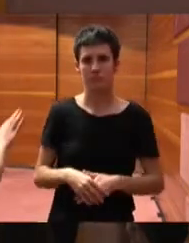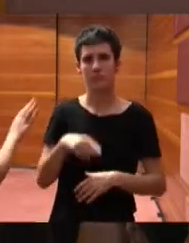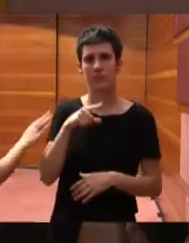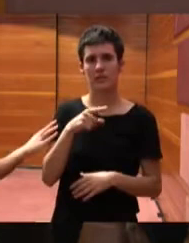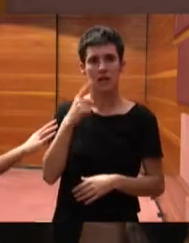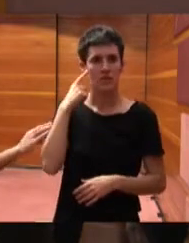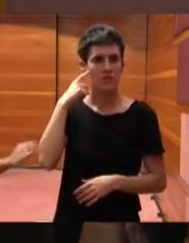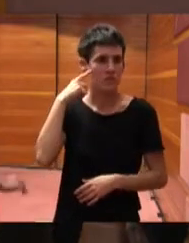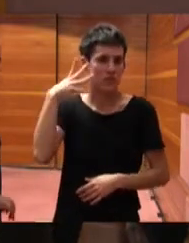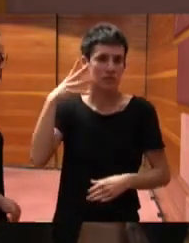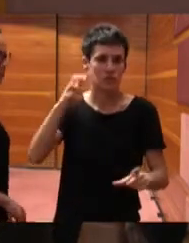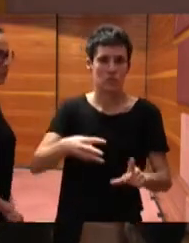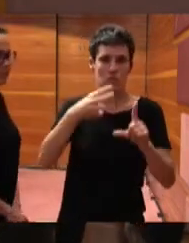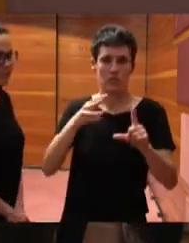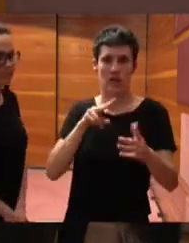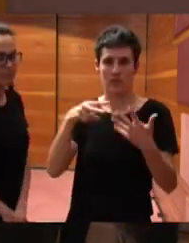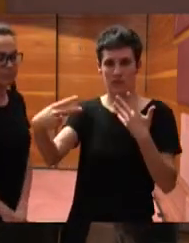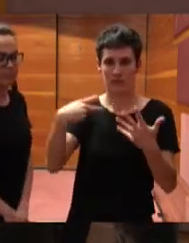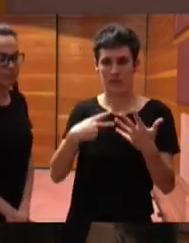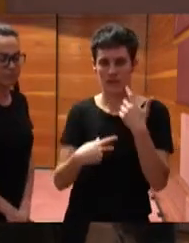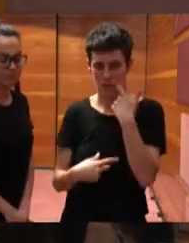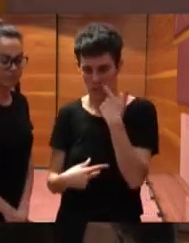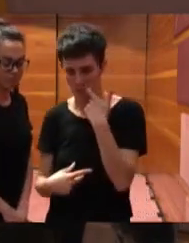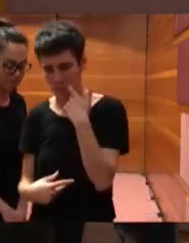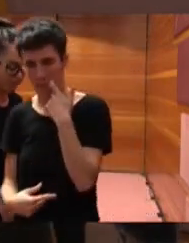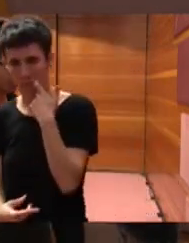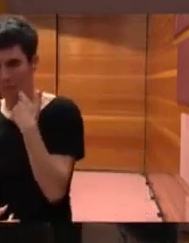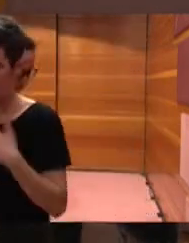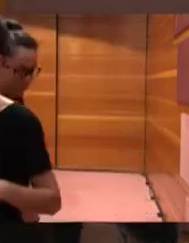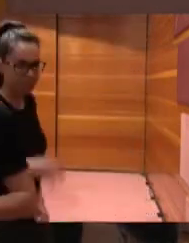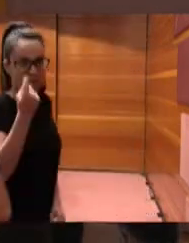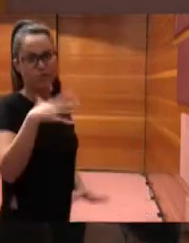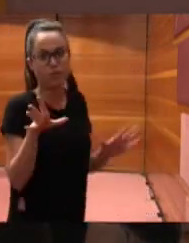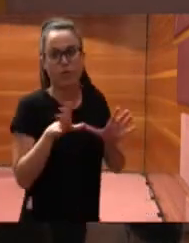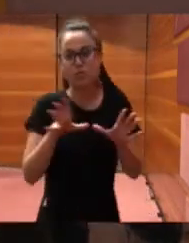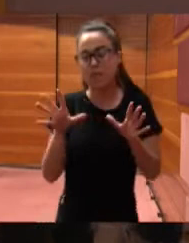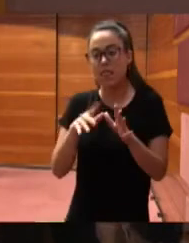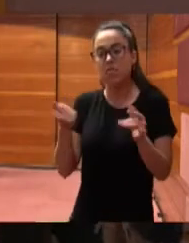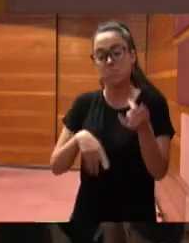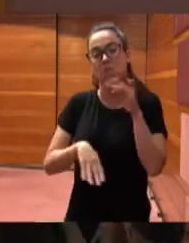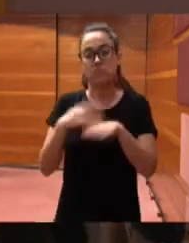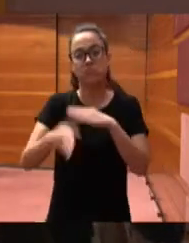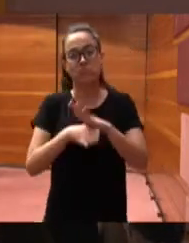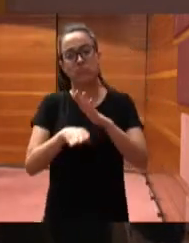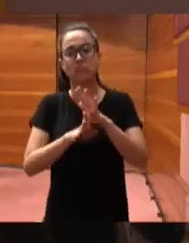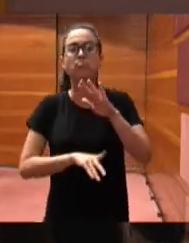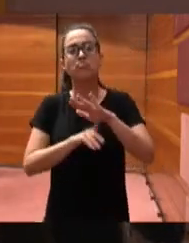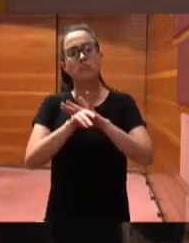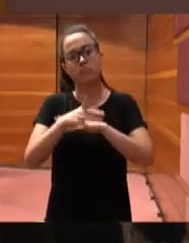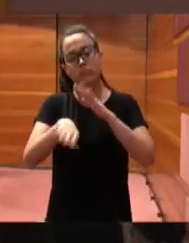el famoso portal de Open Data Euskadi que me tocó abrir en su día, en 2010. Siguen avanzando, hacen maravillas.